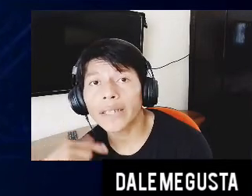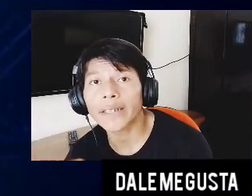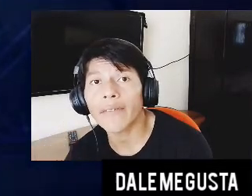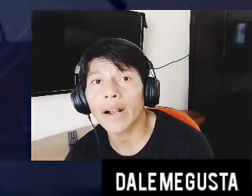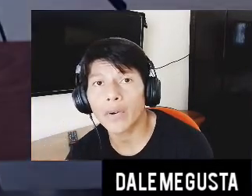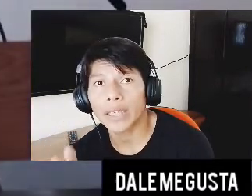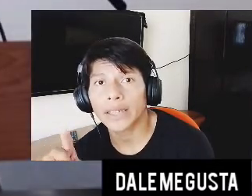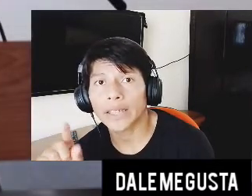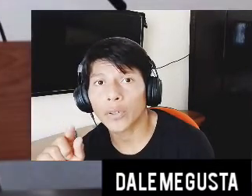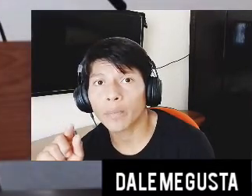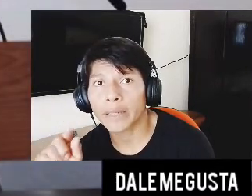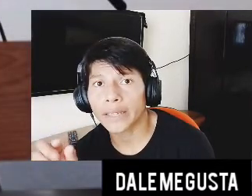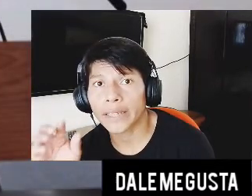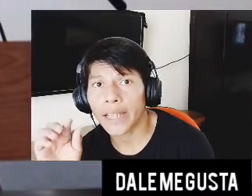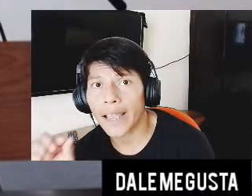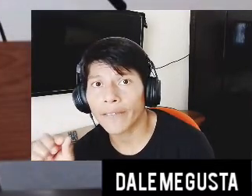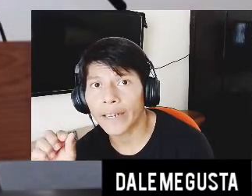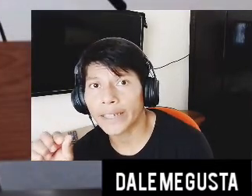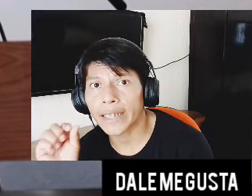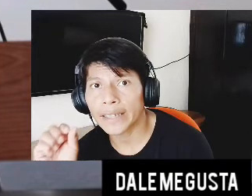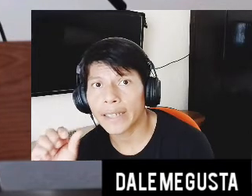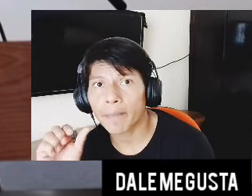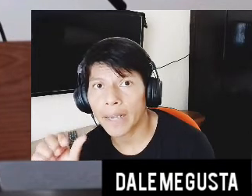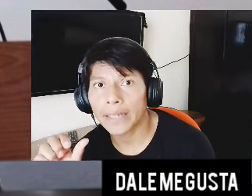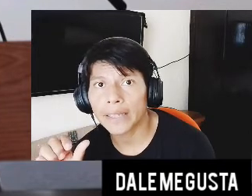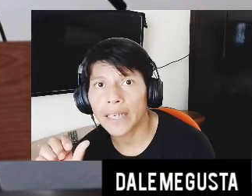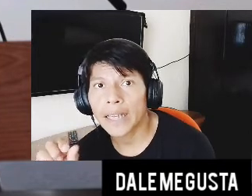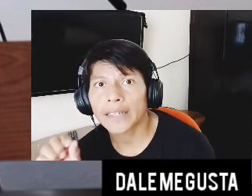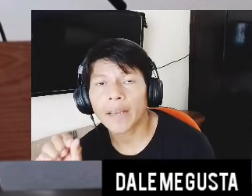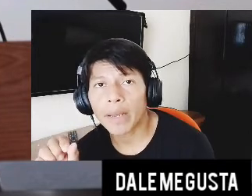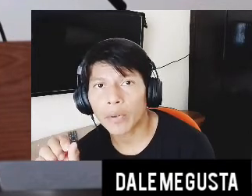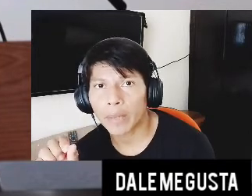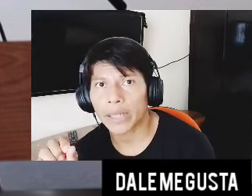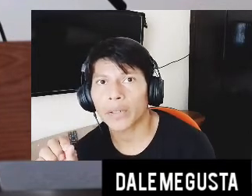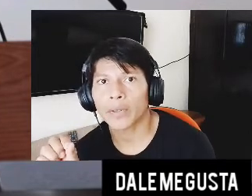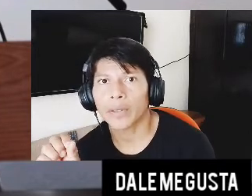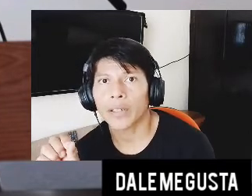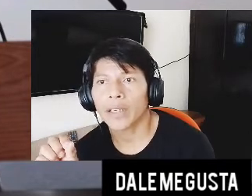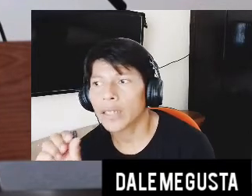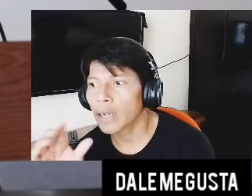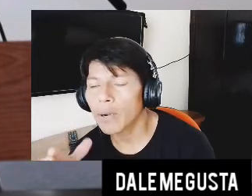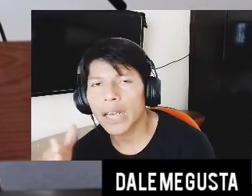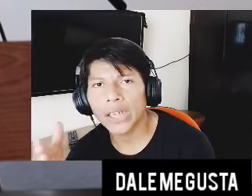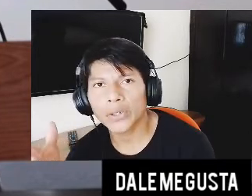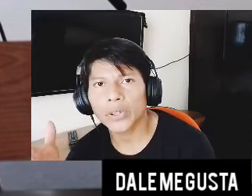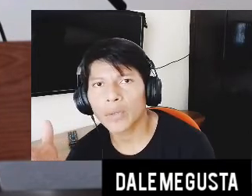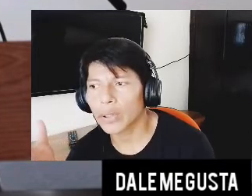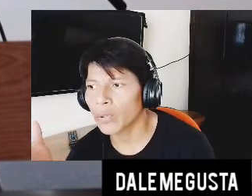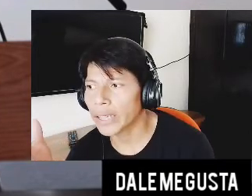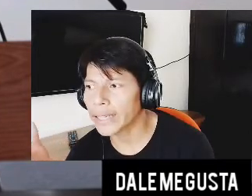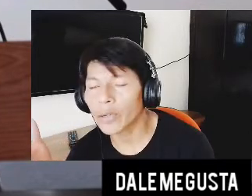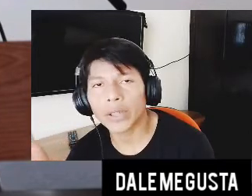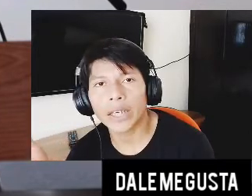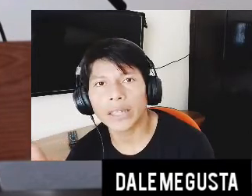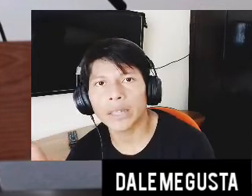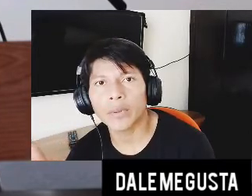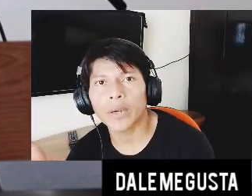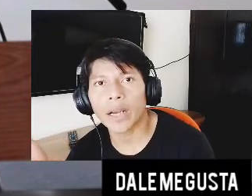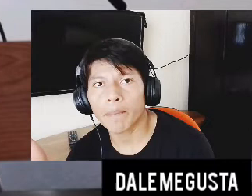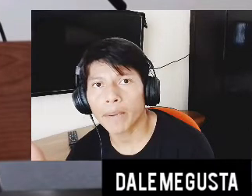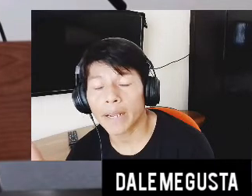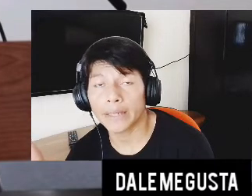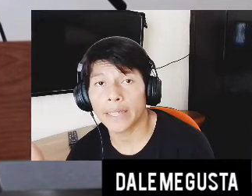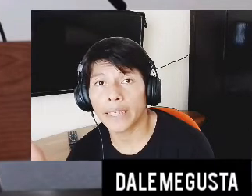del buen trabajo que está haciendo el presidente al frente de este país llamado México. El cual ellos, cuando es algo